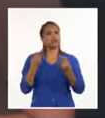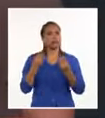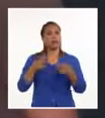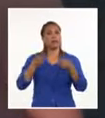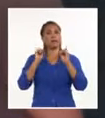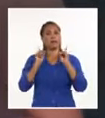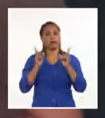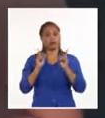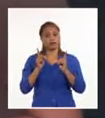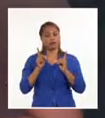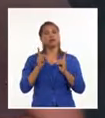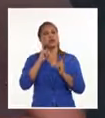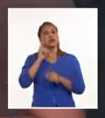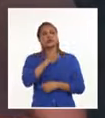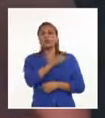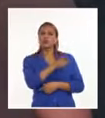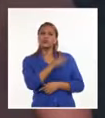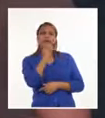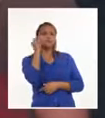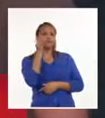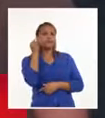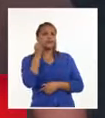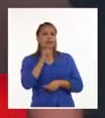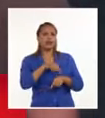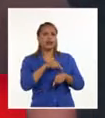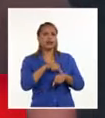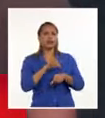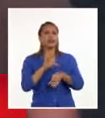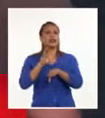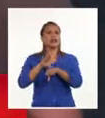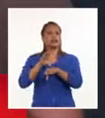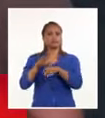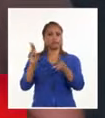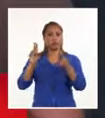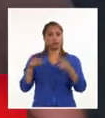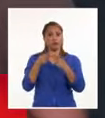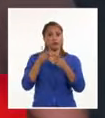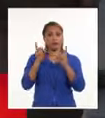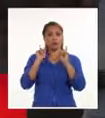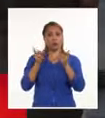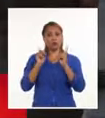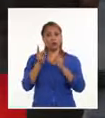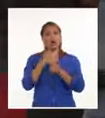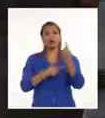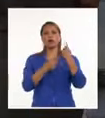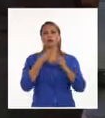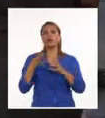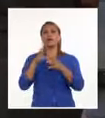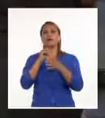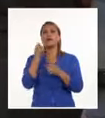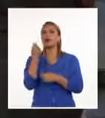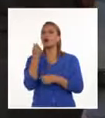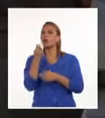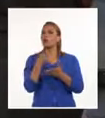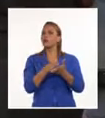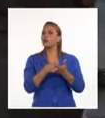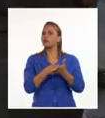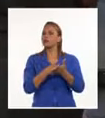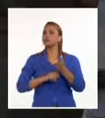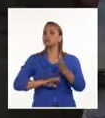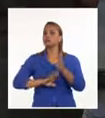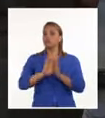¿Usted piensa, o sea, que se aborde en esta cumbre o en algún momento algún tipo de mecanismo económico para, estoy